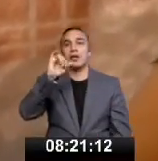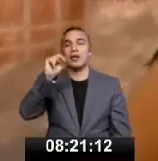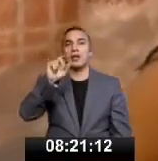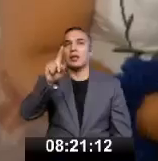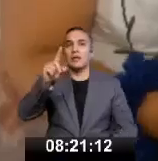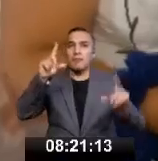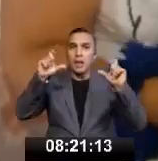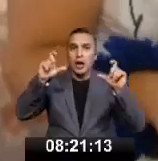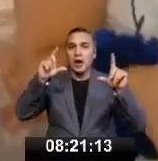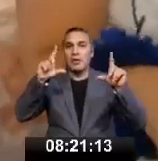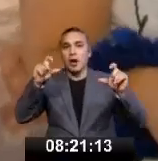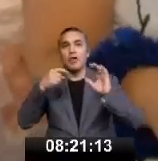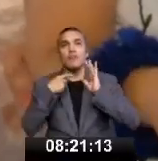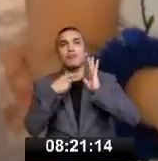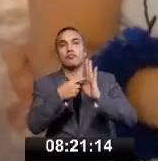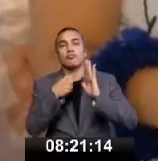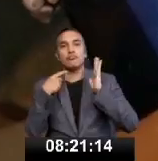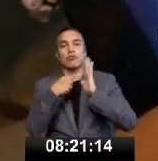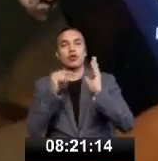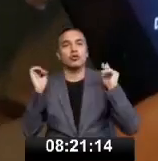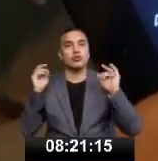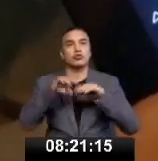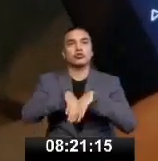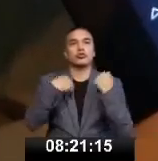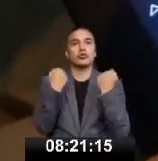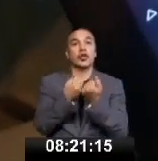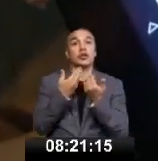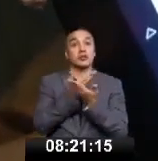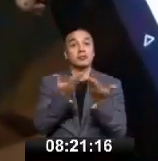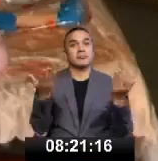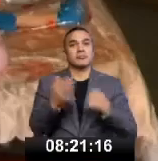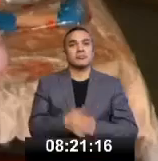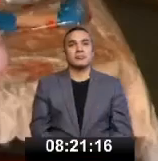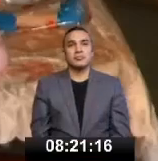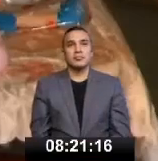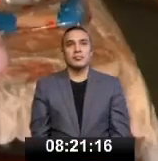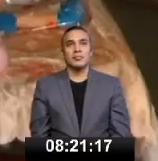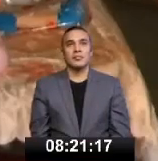de fotografiarlas y mostrarlas en las redes sociales.